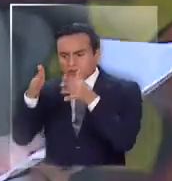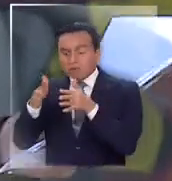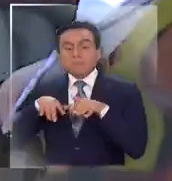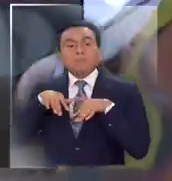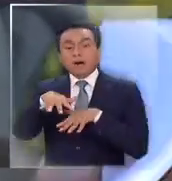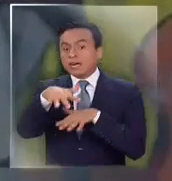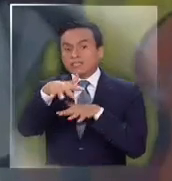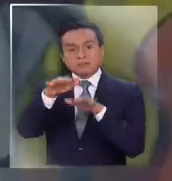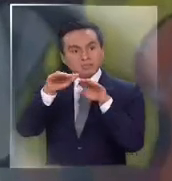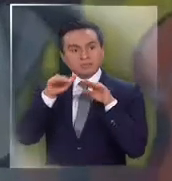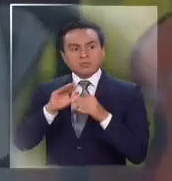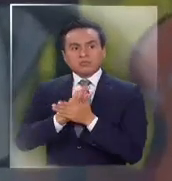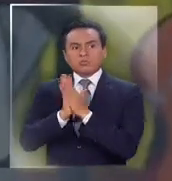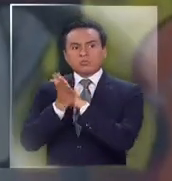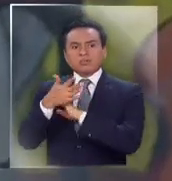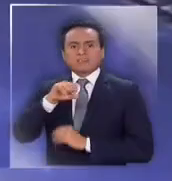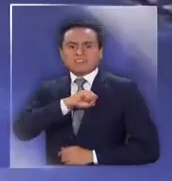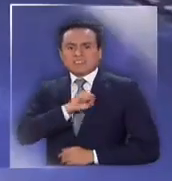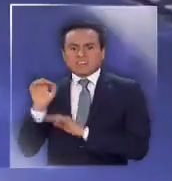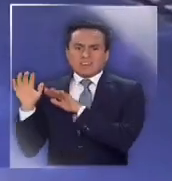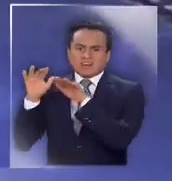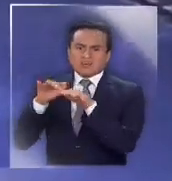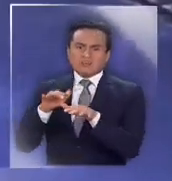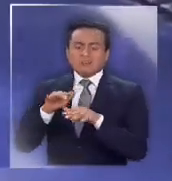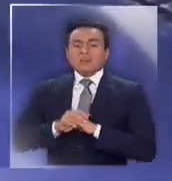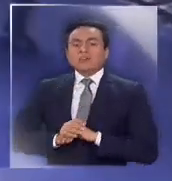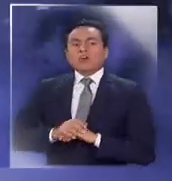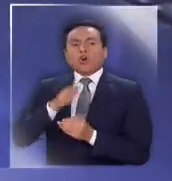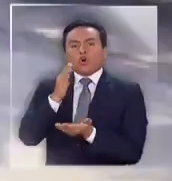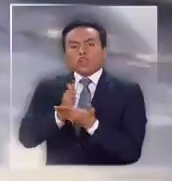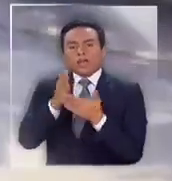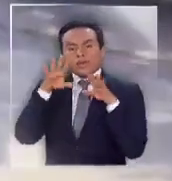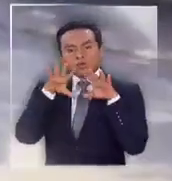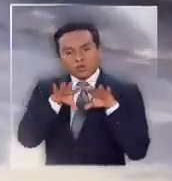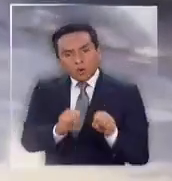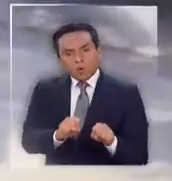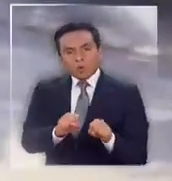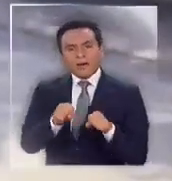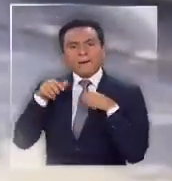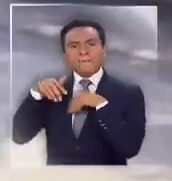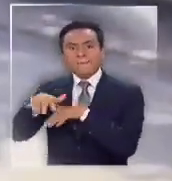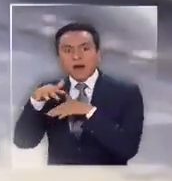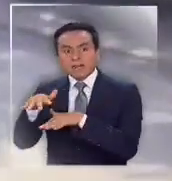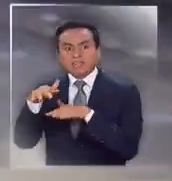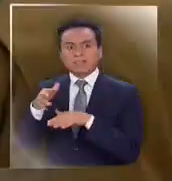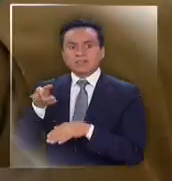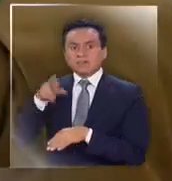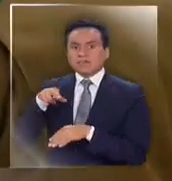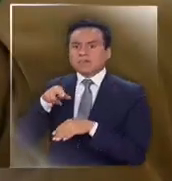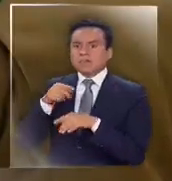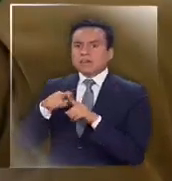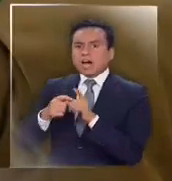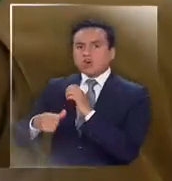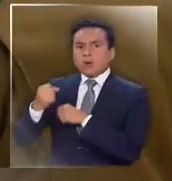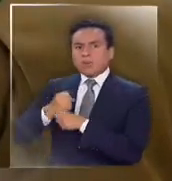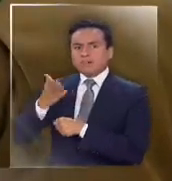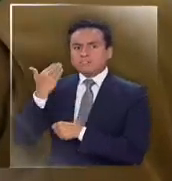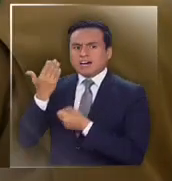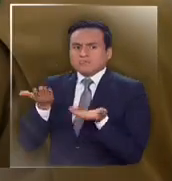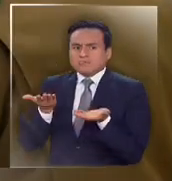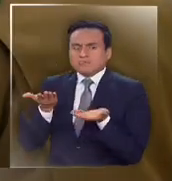mismo, todas las marchas tienen que ser por Santiago. Gente que se toma a colegio, hay marchas que son más frecuentes que las que teníamos el año